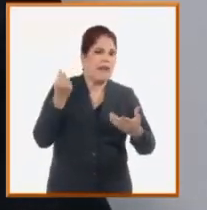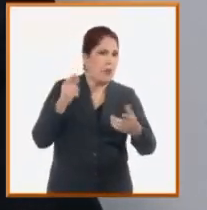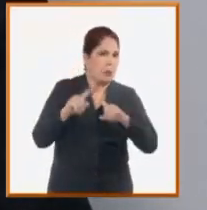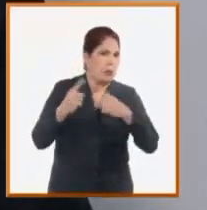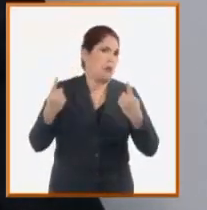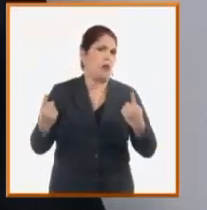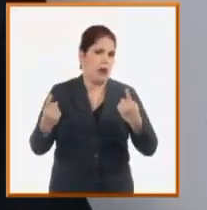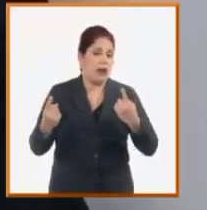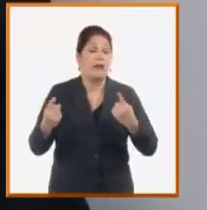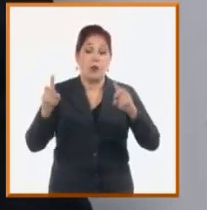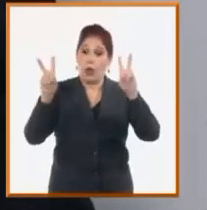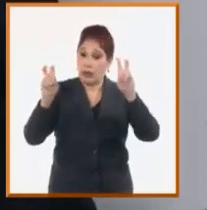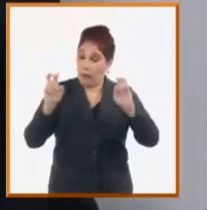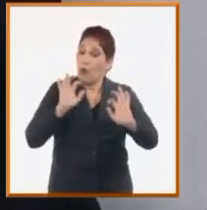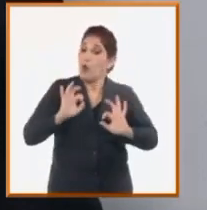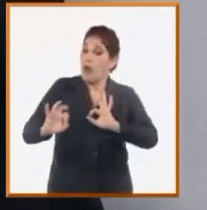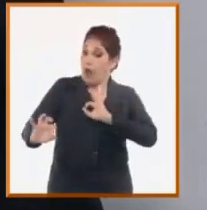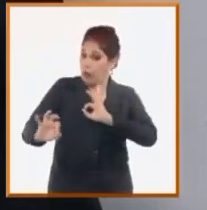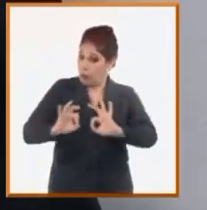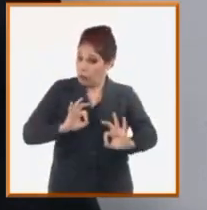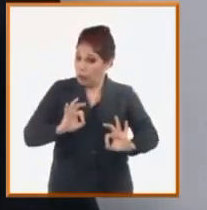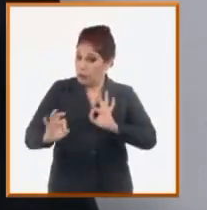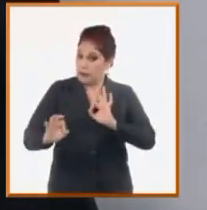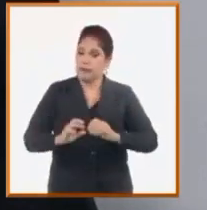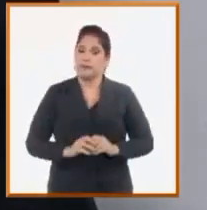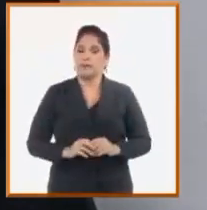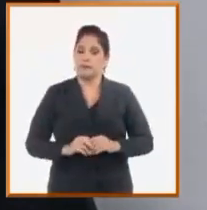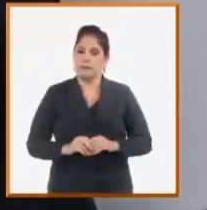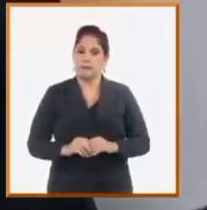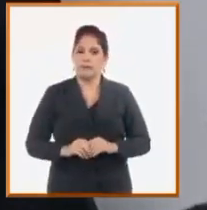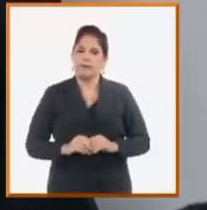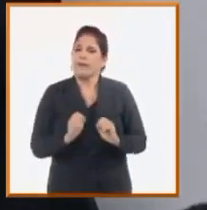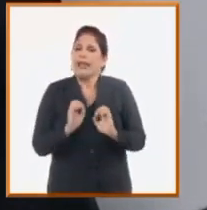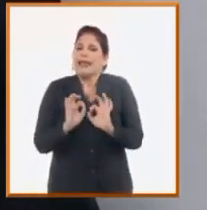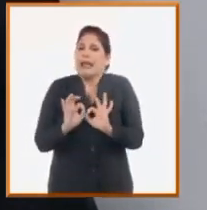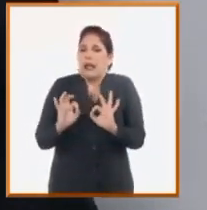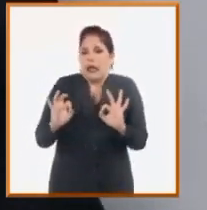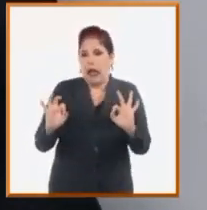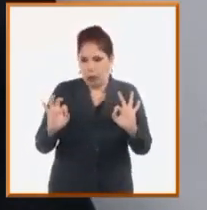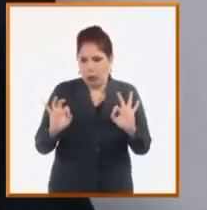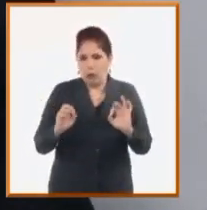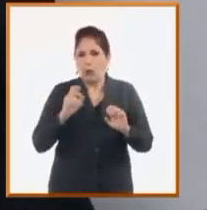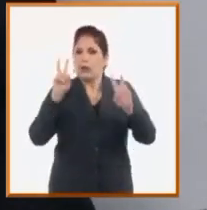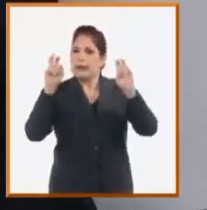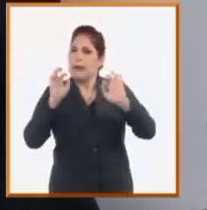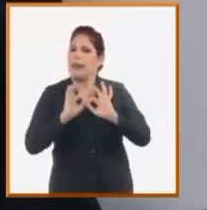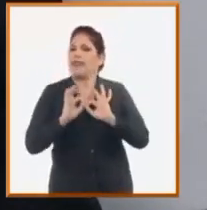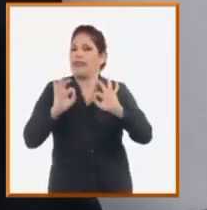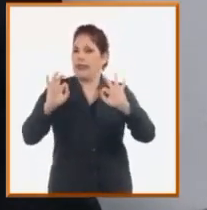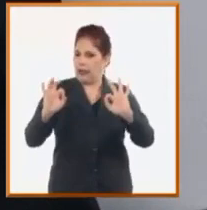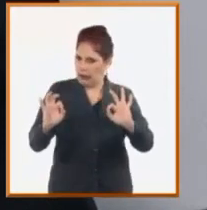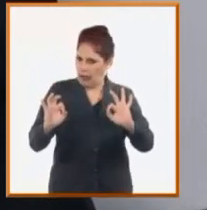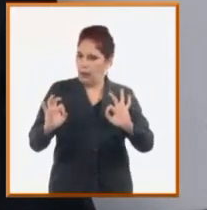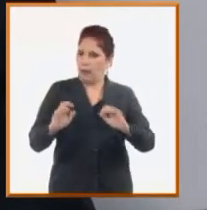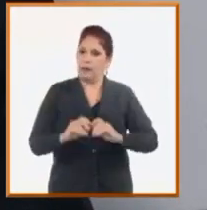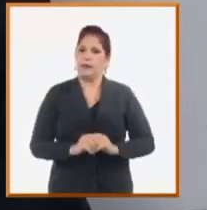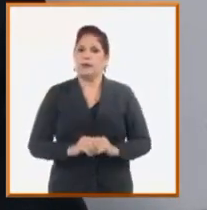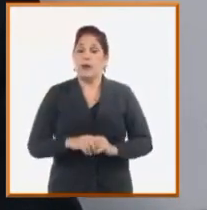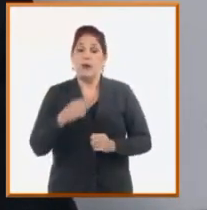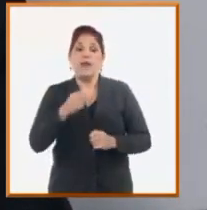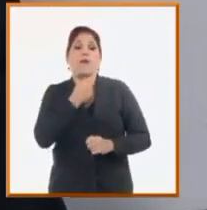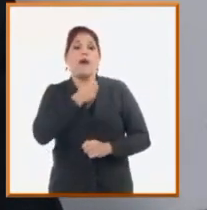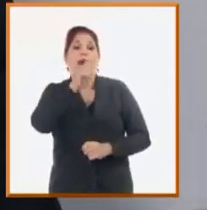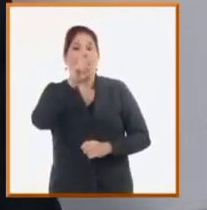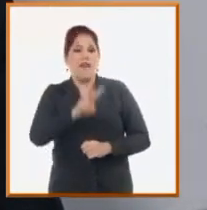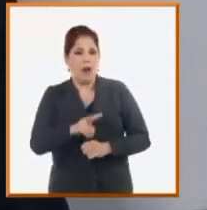reitero, son temas que tienen que ver con los actores no estatales en general, y bueno, nos concierne de alguna manera evaluar todo